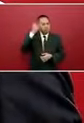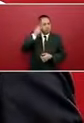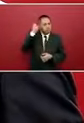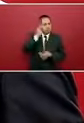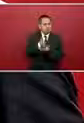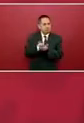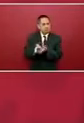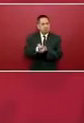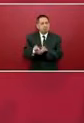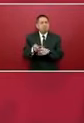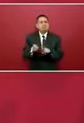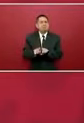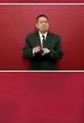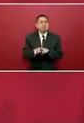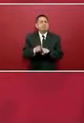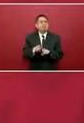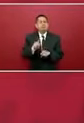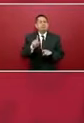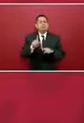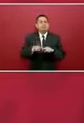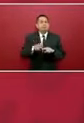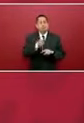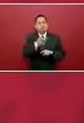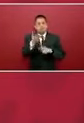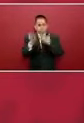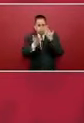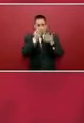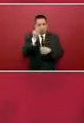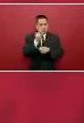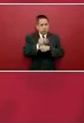beca los estudiantes